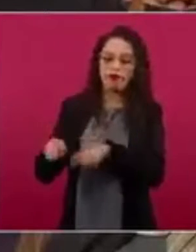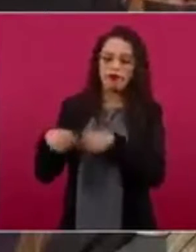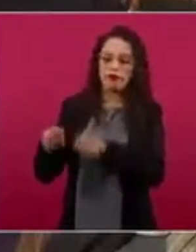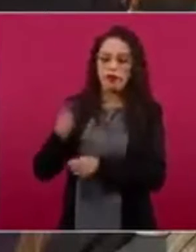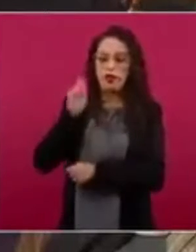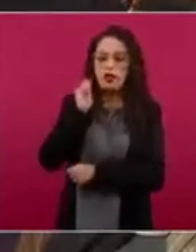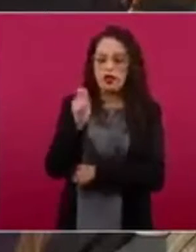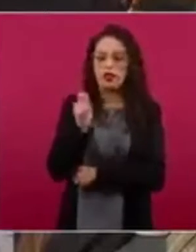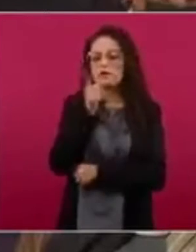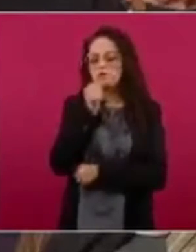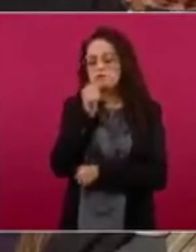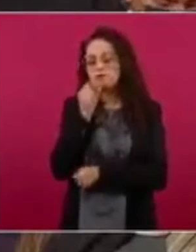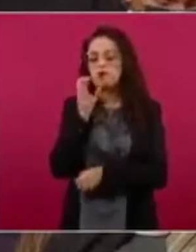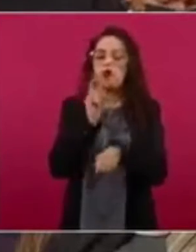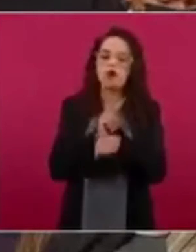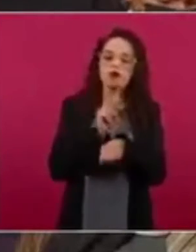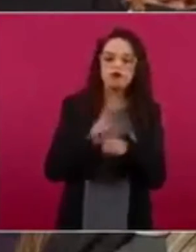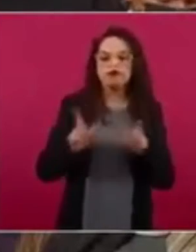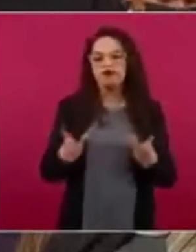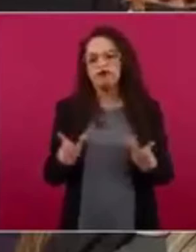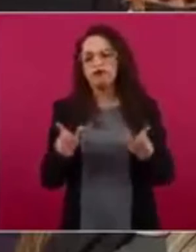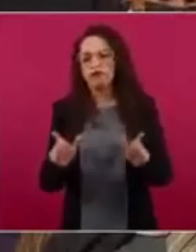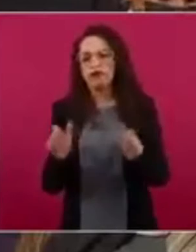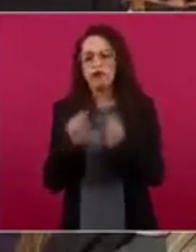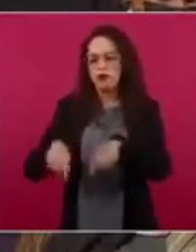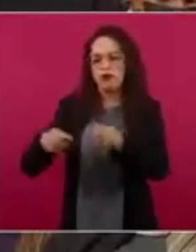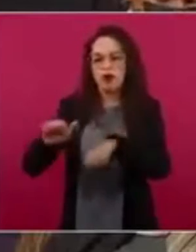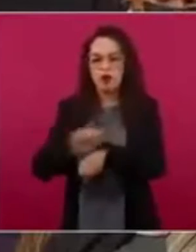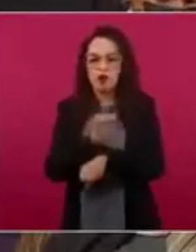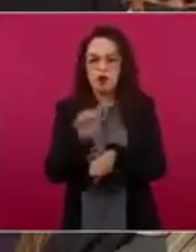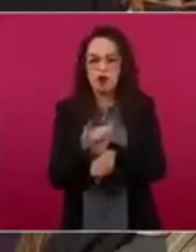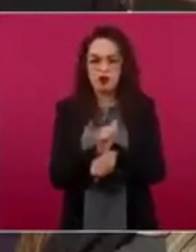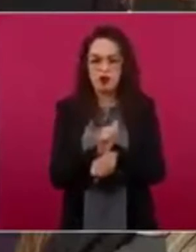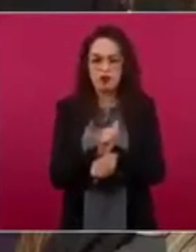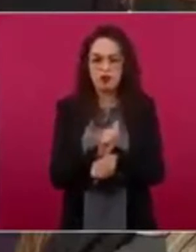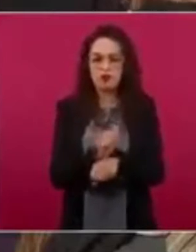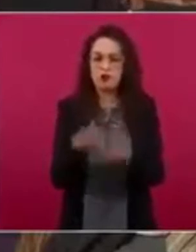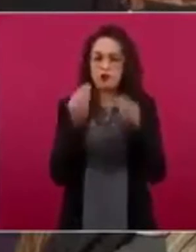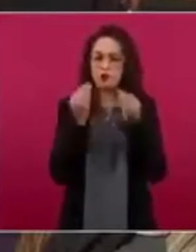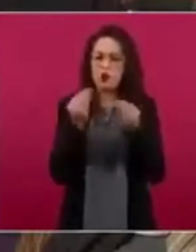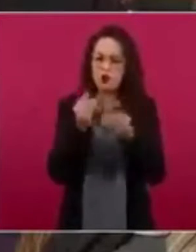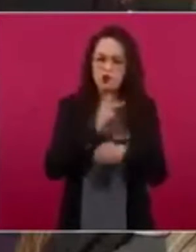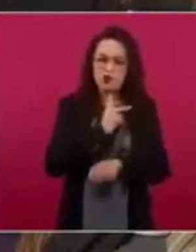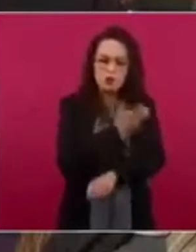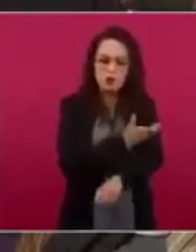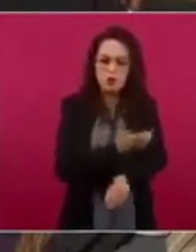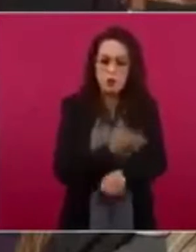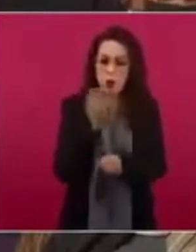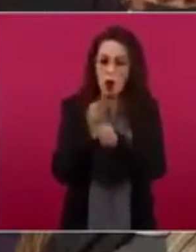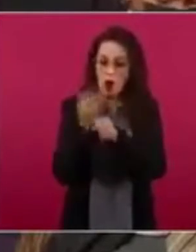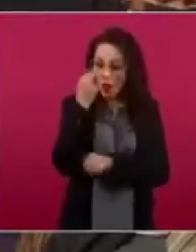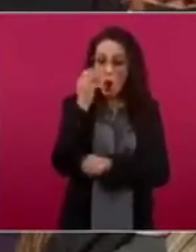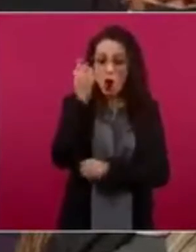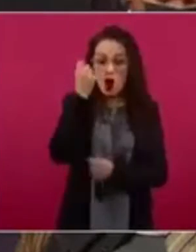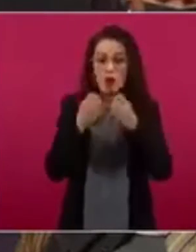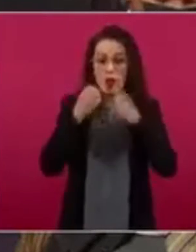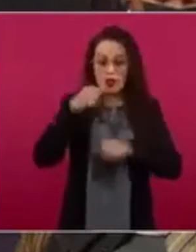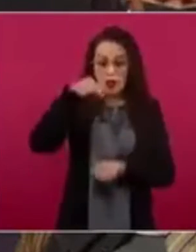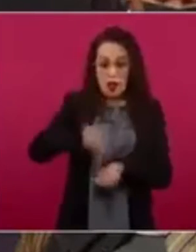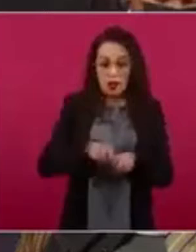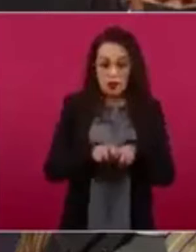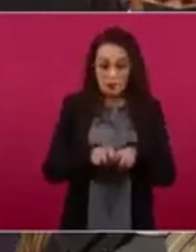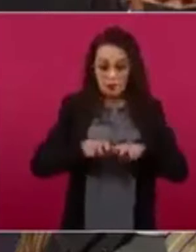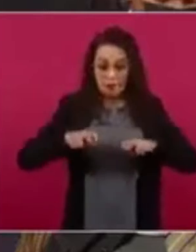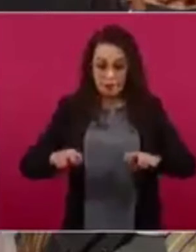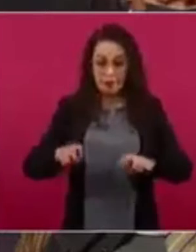los escoltas, el coche. Y pues muchos de los compañeros que me están viendo y que también están presentes en esta conferencia saben de